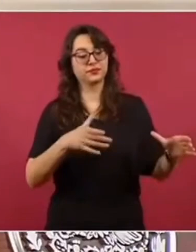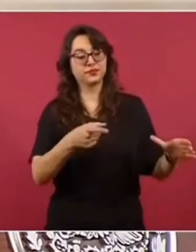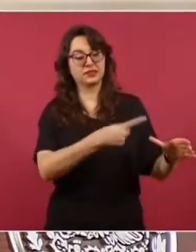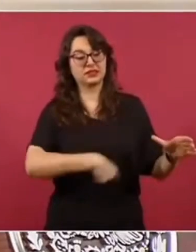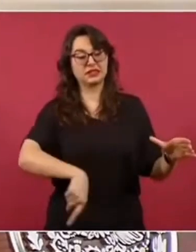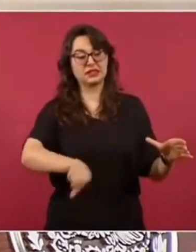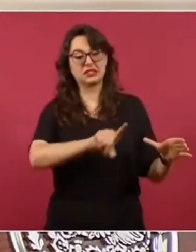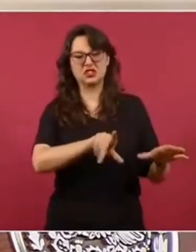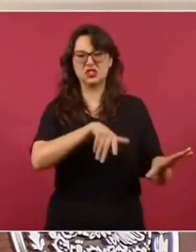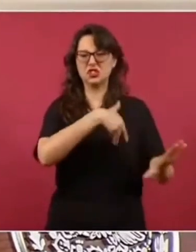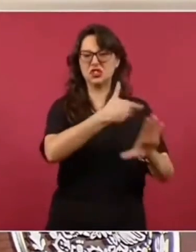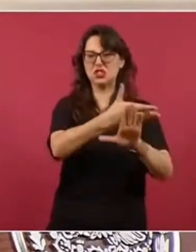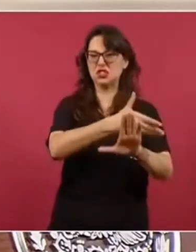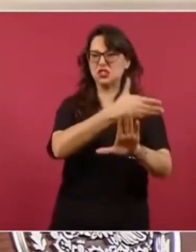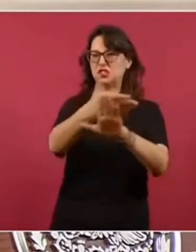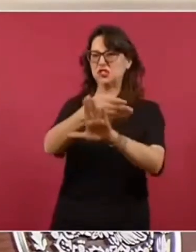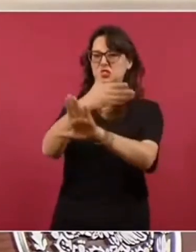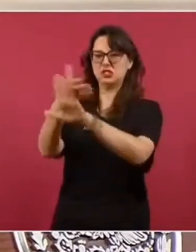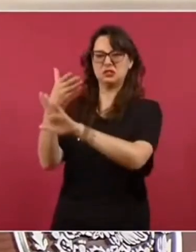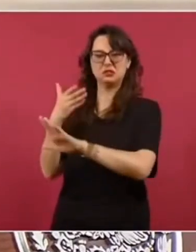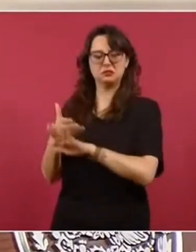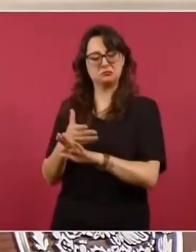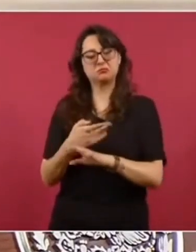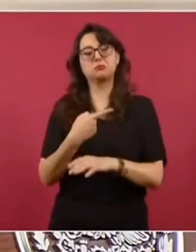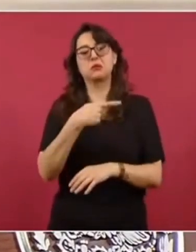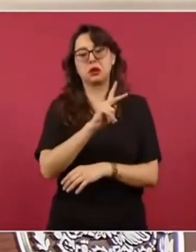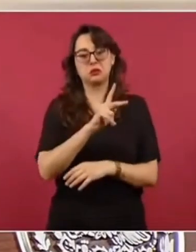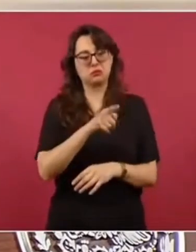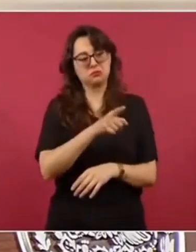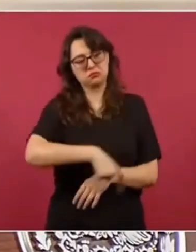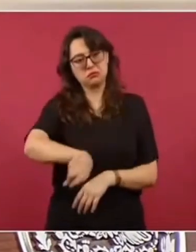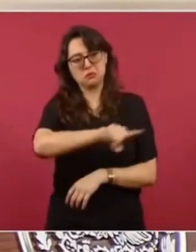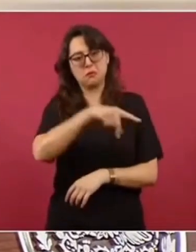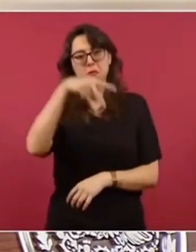merecen nuestro respeto.